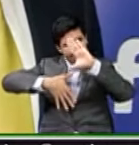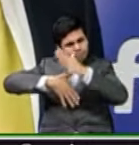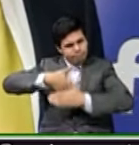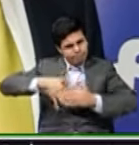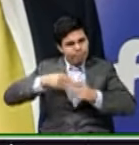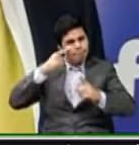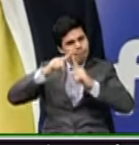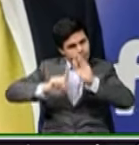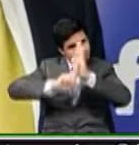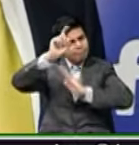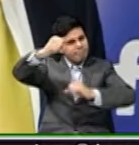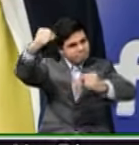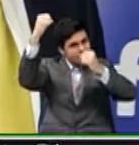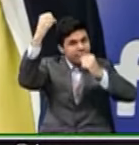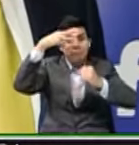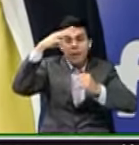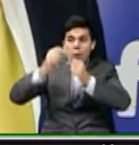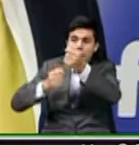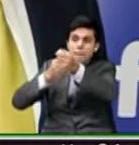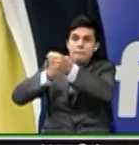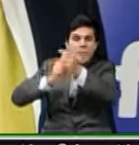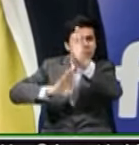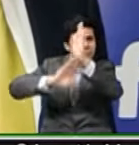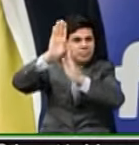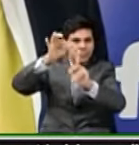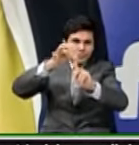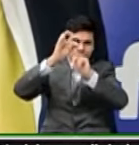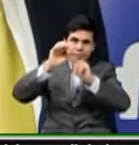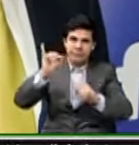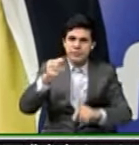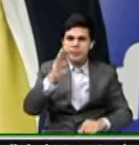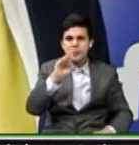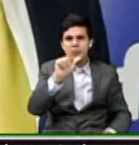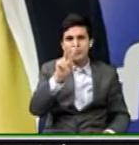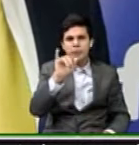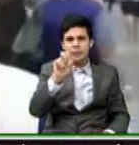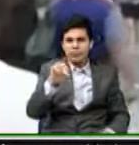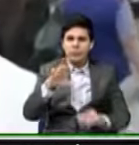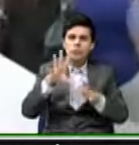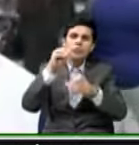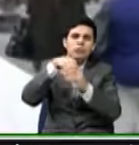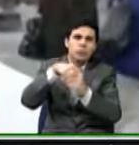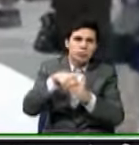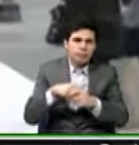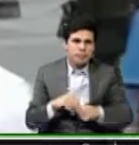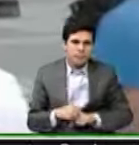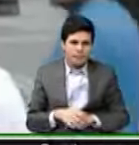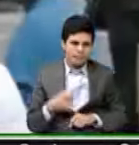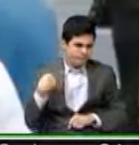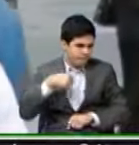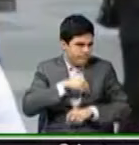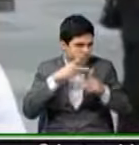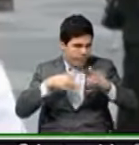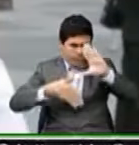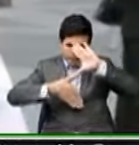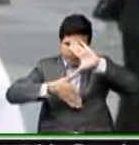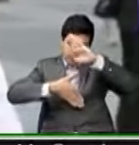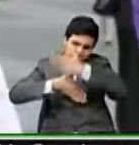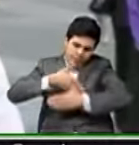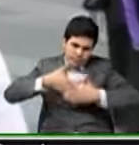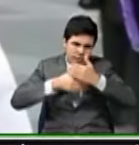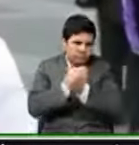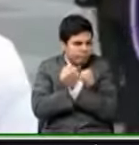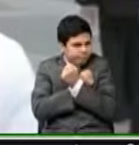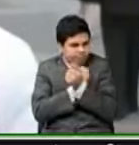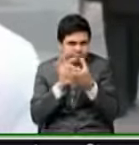los latinos y arriba los mexicanos, escribió J Balvin en sus redes sociales. Y nosotros los latinos somos gente que nos queremos mucho, ¿me entiendes? Y